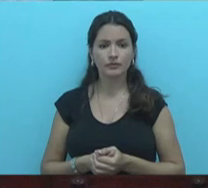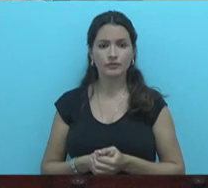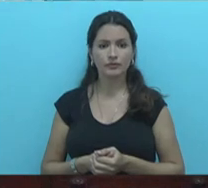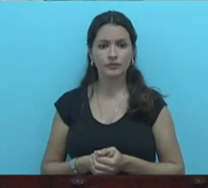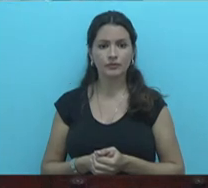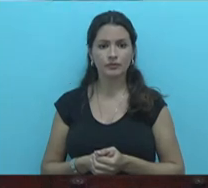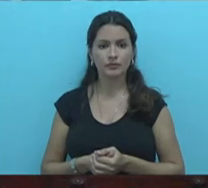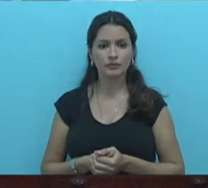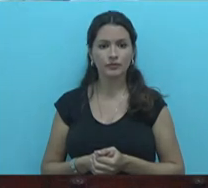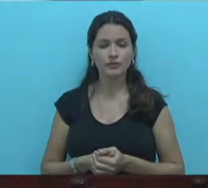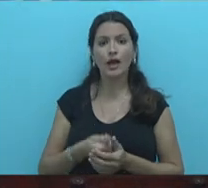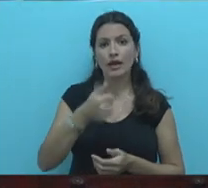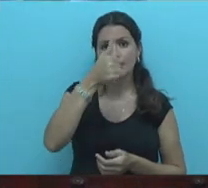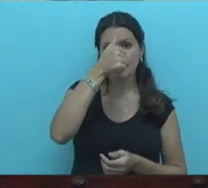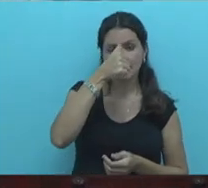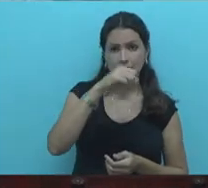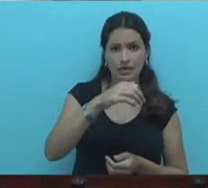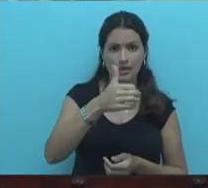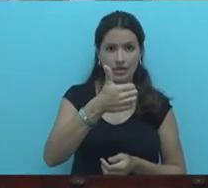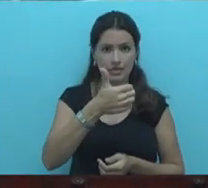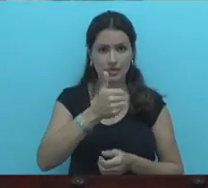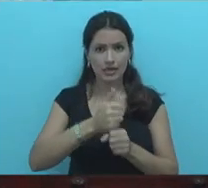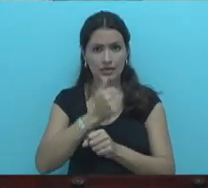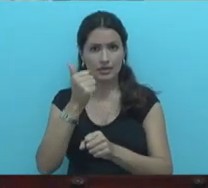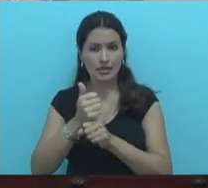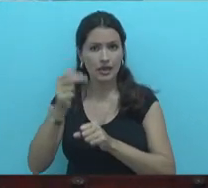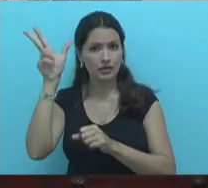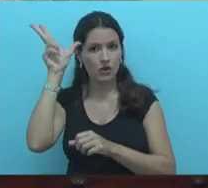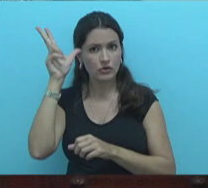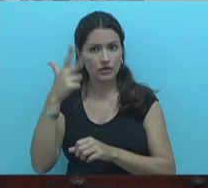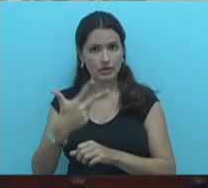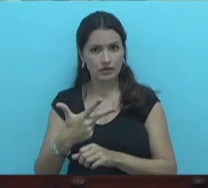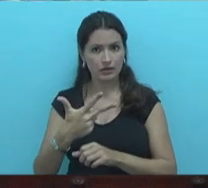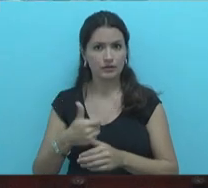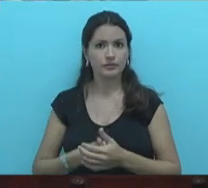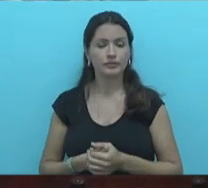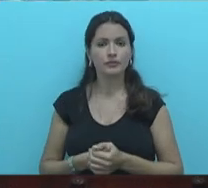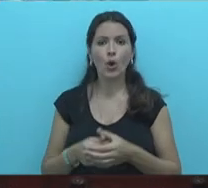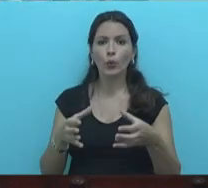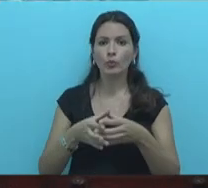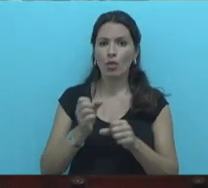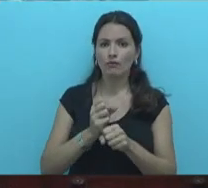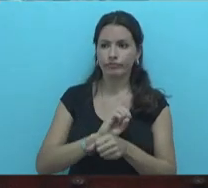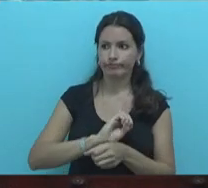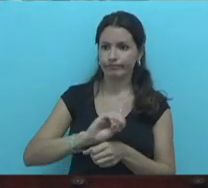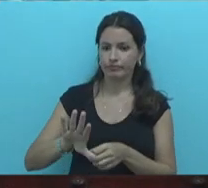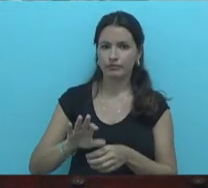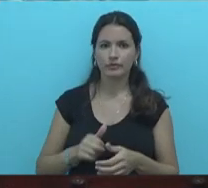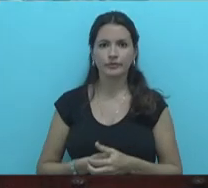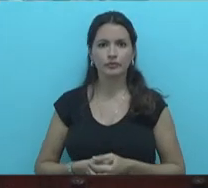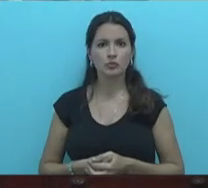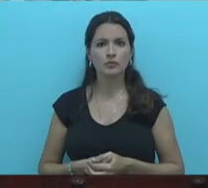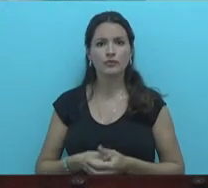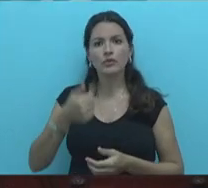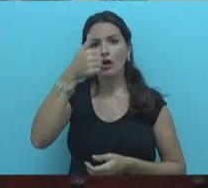66 al... Al 83. A las comisiones asignadas. De